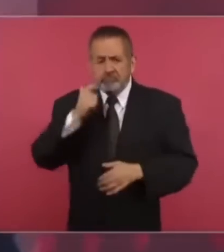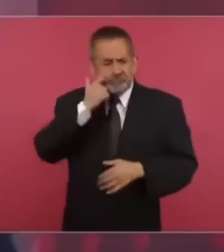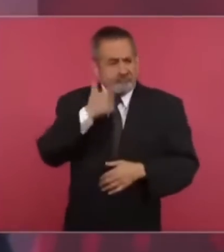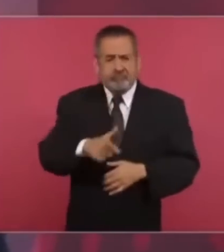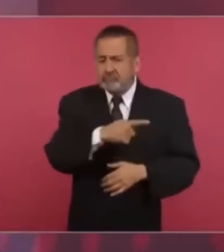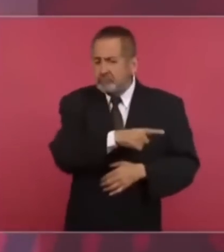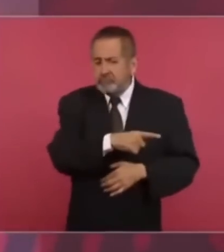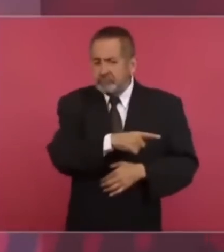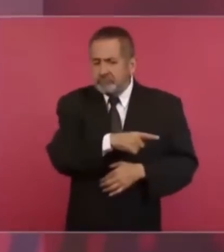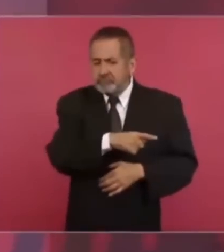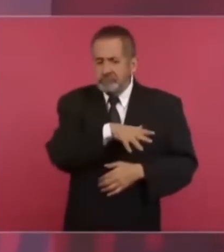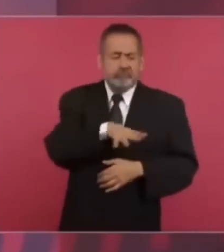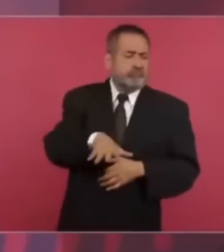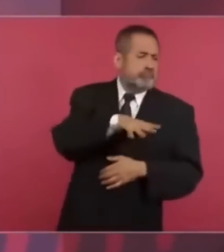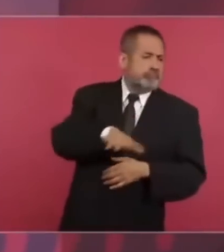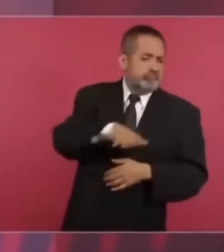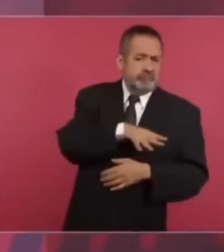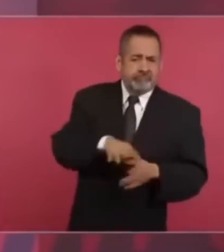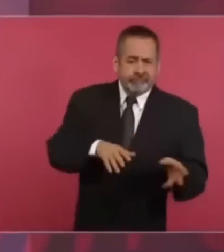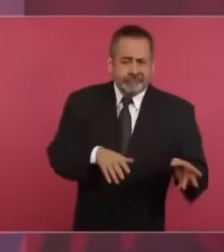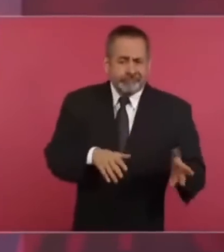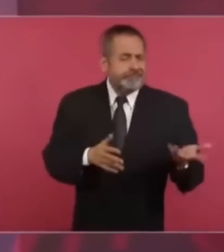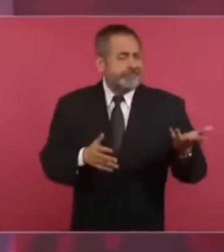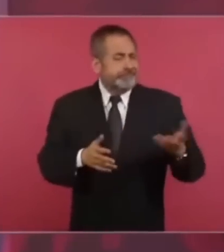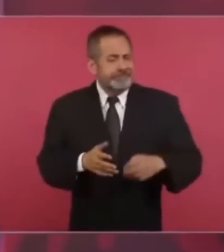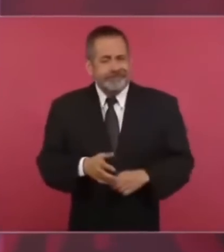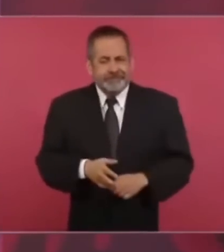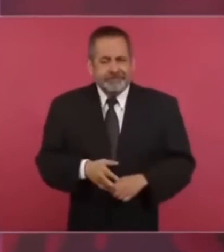fácil decir, es